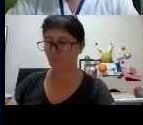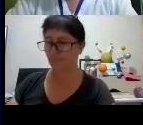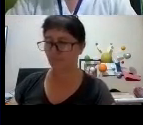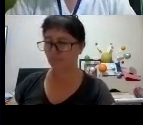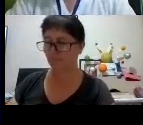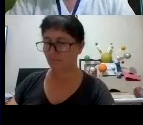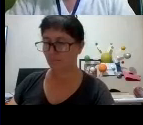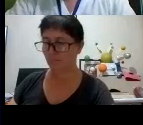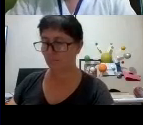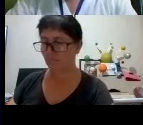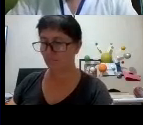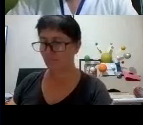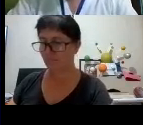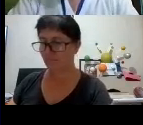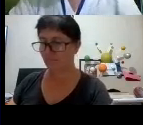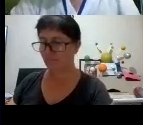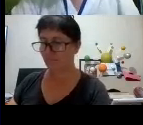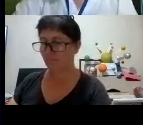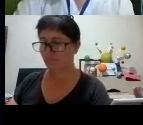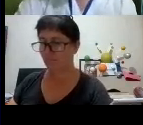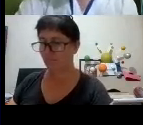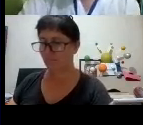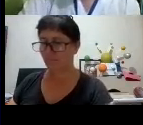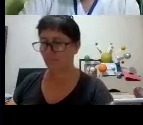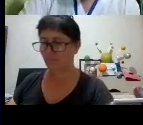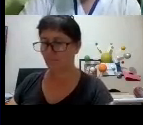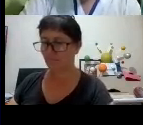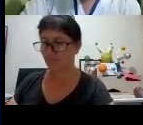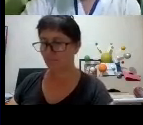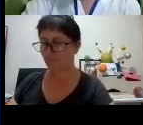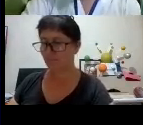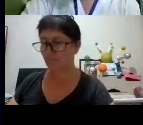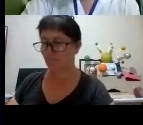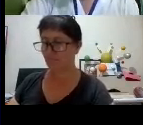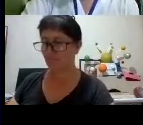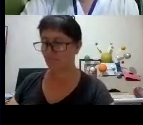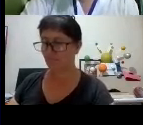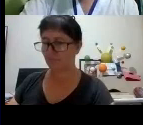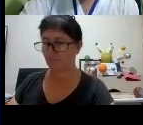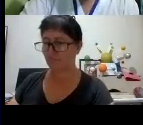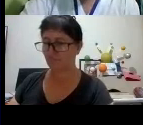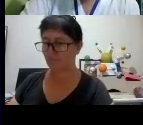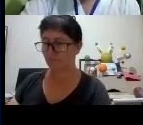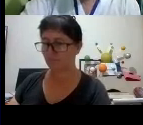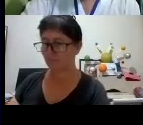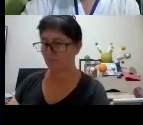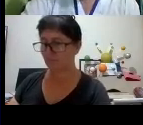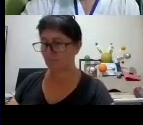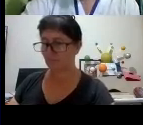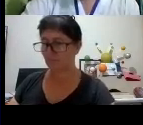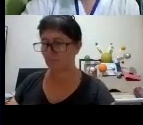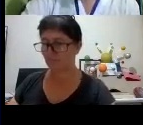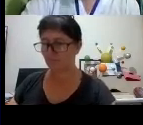10, puede ser 2 series de 20, dependiendo cuál sea la indicación del fisioterapeuta y en este caso el estadio en el cual el paciente se puede